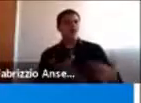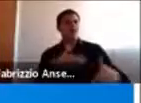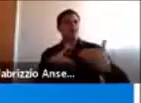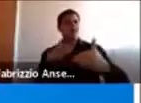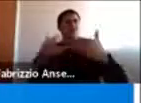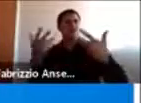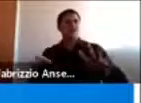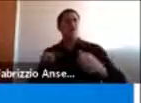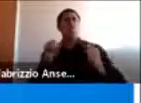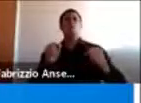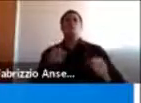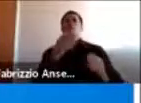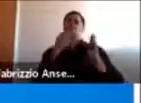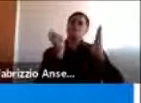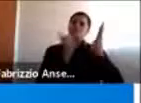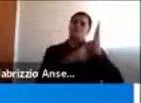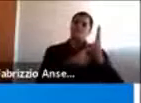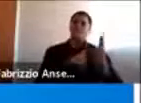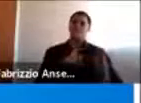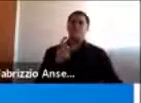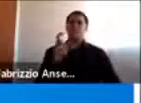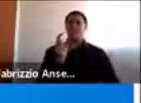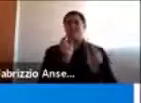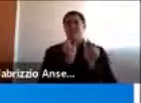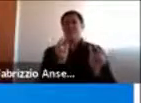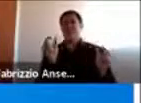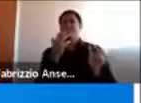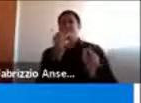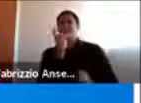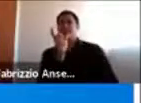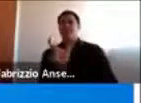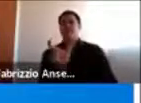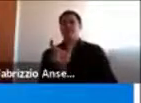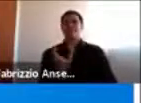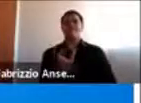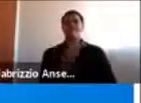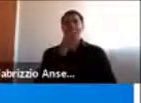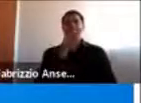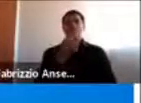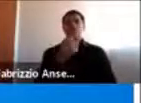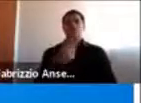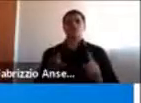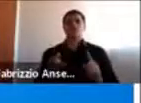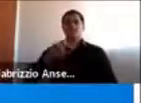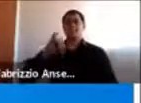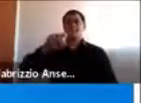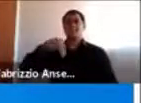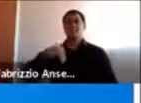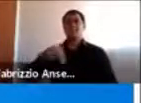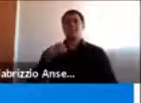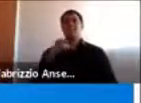botón de definir PIN les permite a ustedes seleccionar un código de seguridad